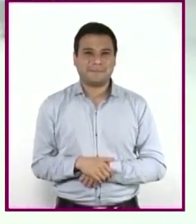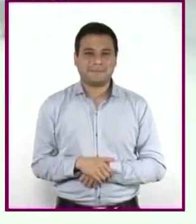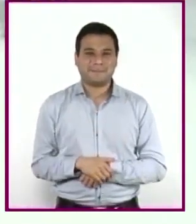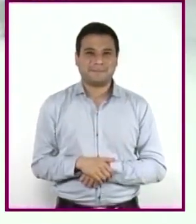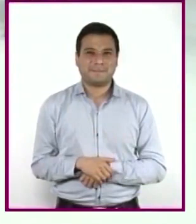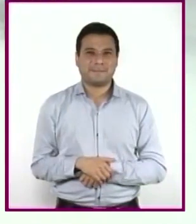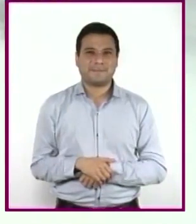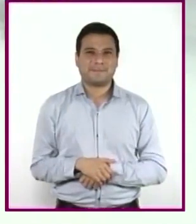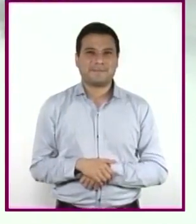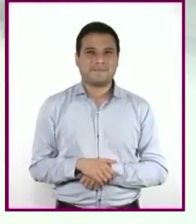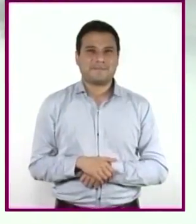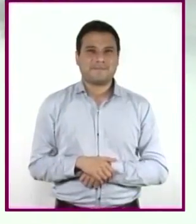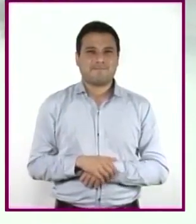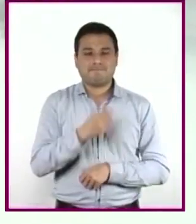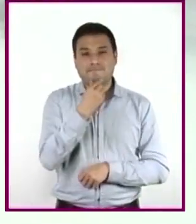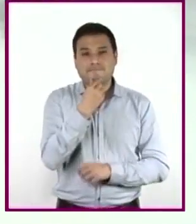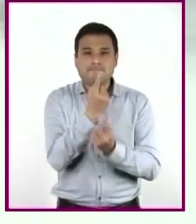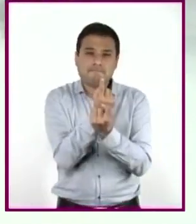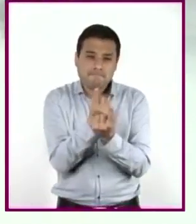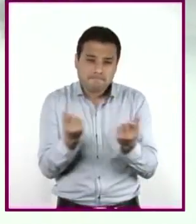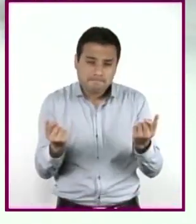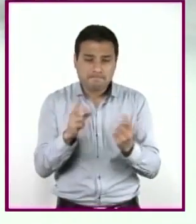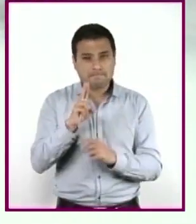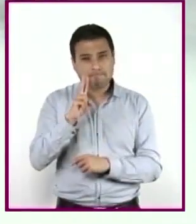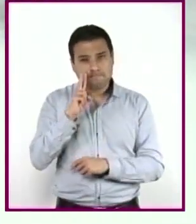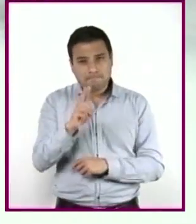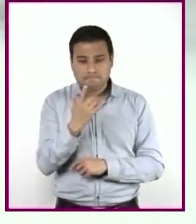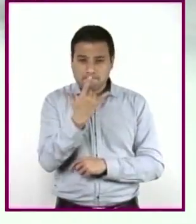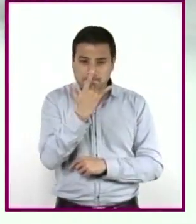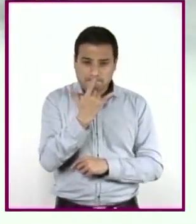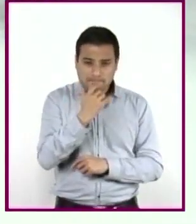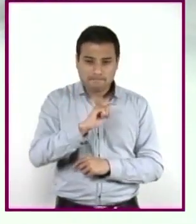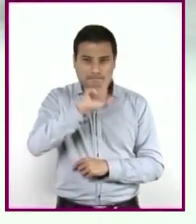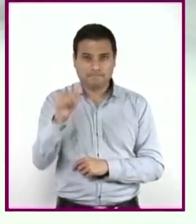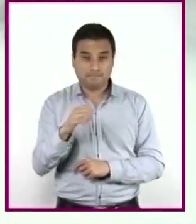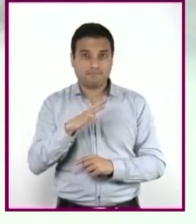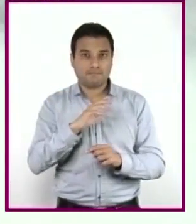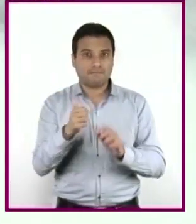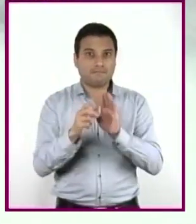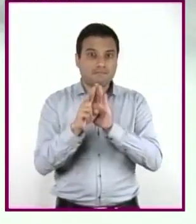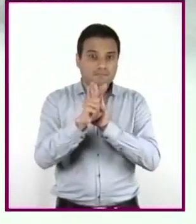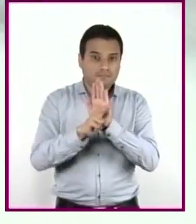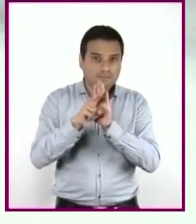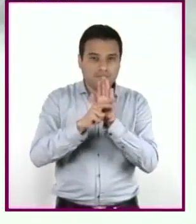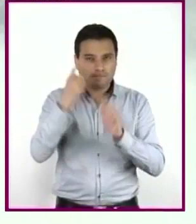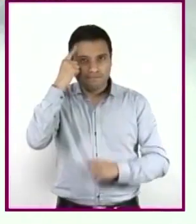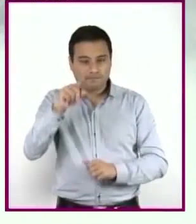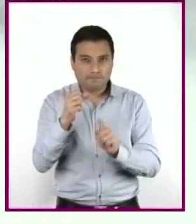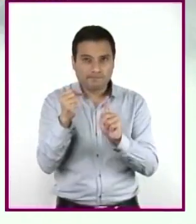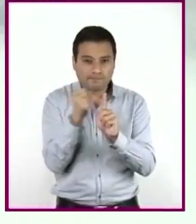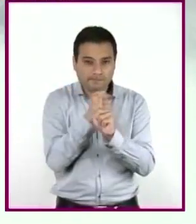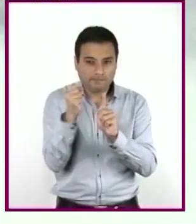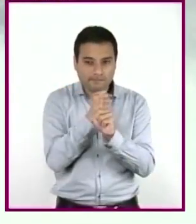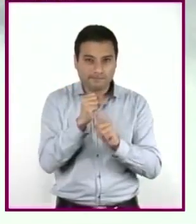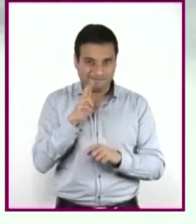cierto minuto algo, otro video de otro tipo que incitaba a la violencia? ¿Supieron sobre esa noticia?